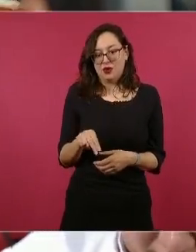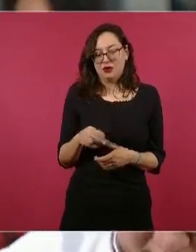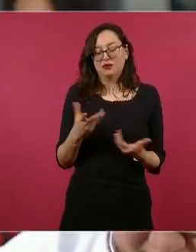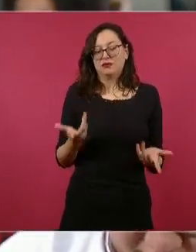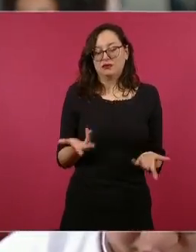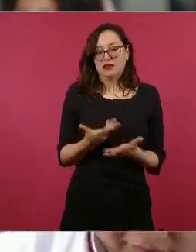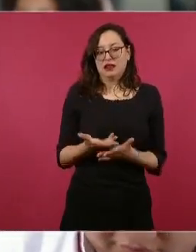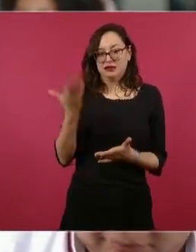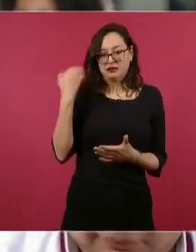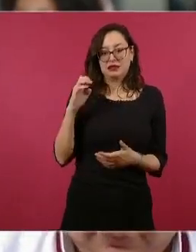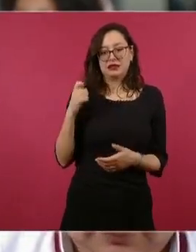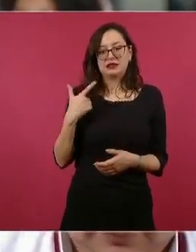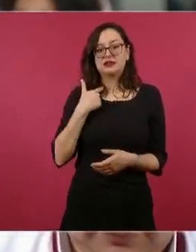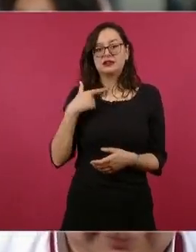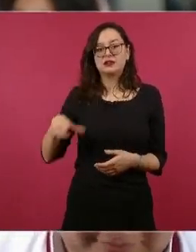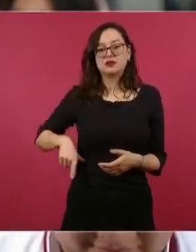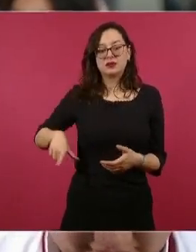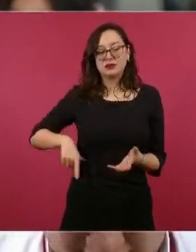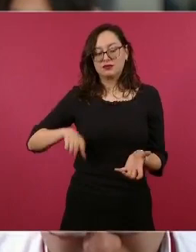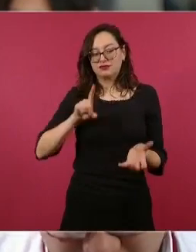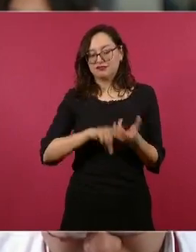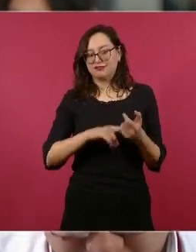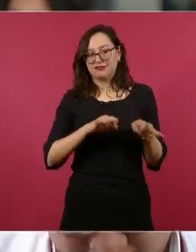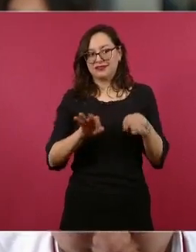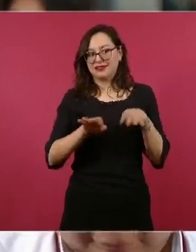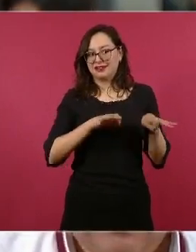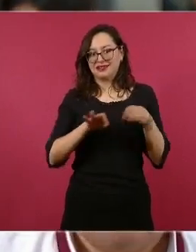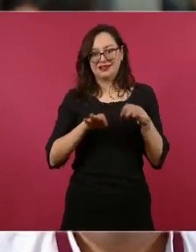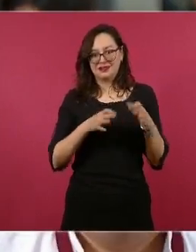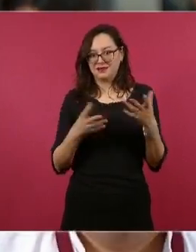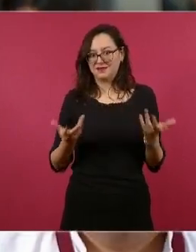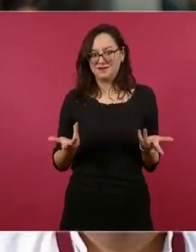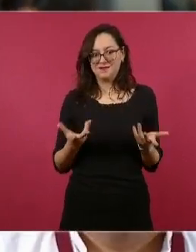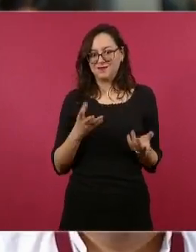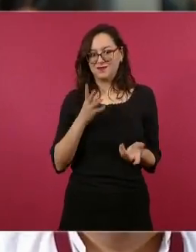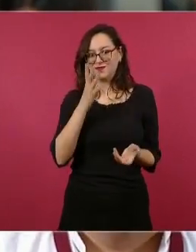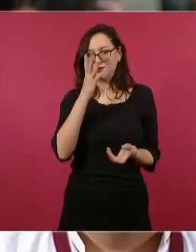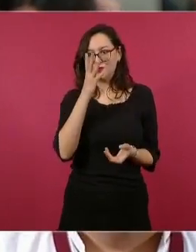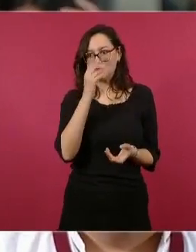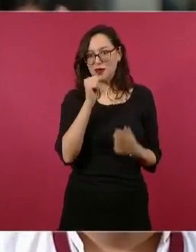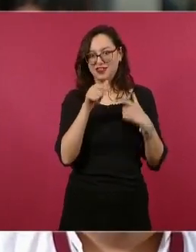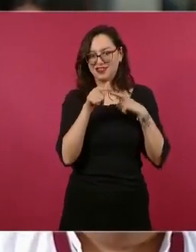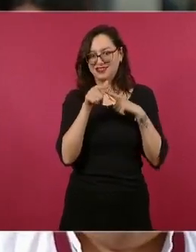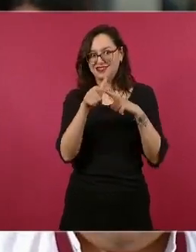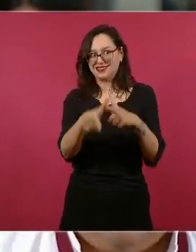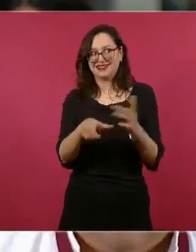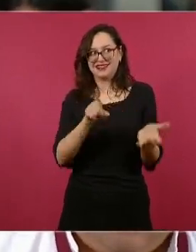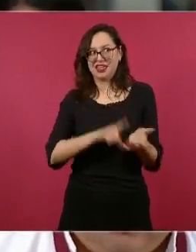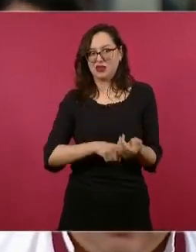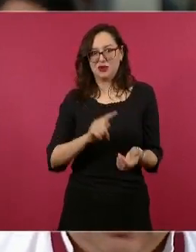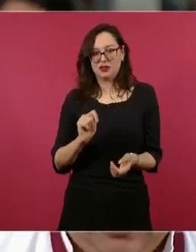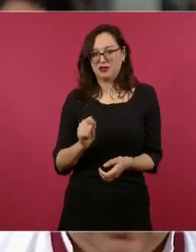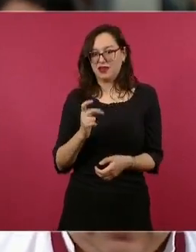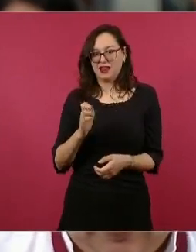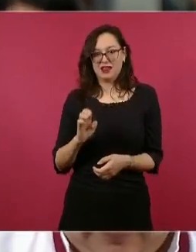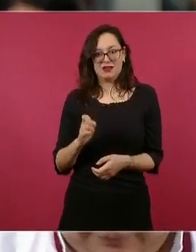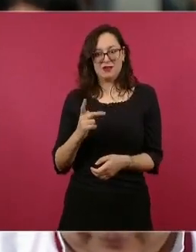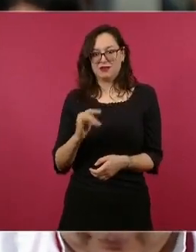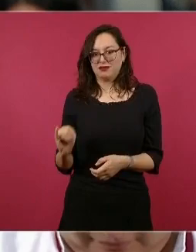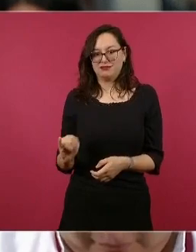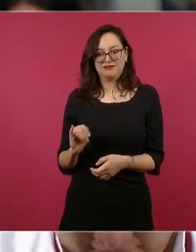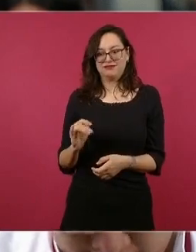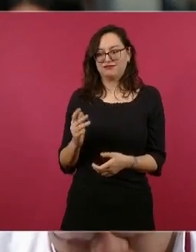y antes para la oficina de la Presidencia de la República cuando Calderón estaba en funciones y